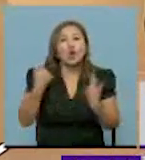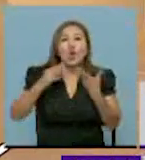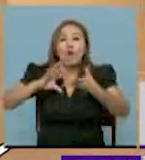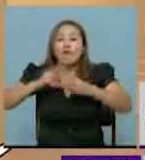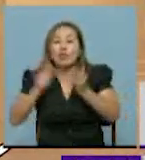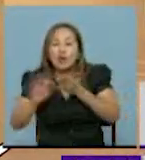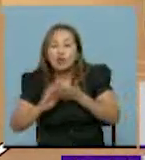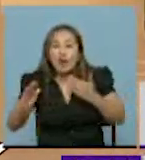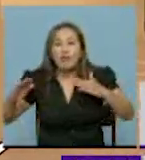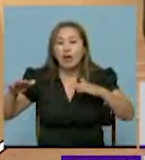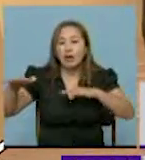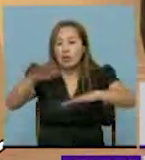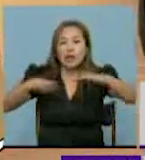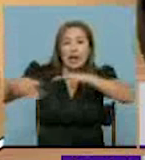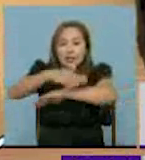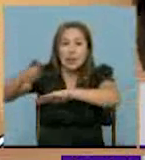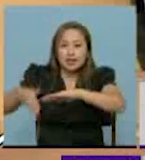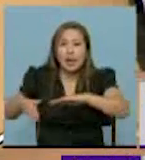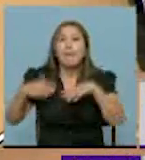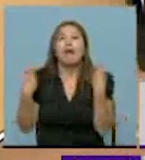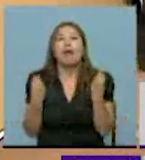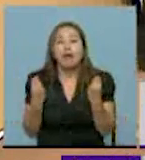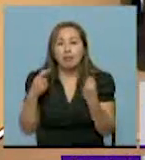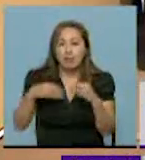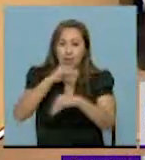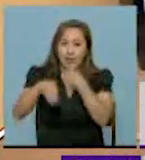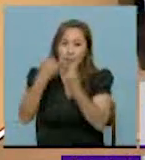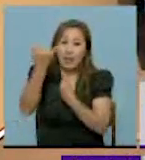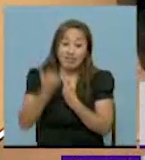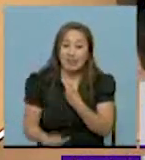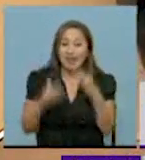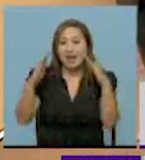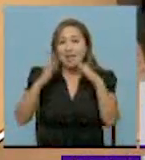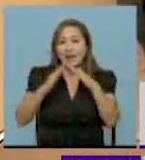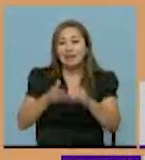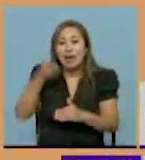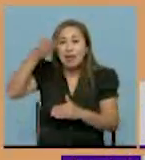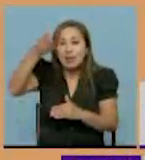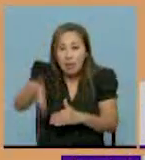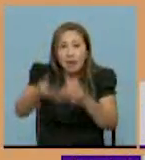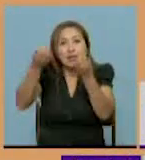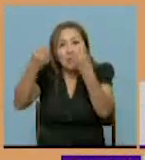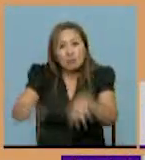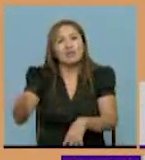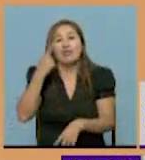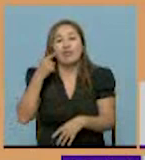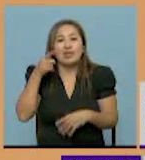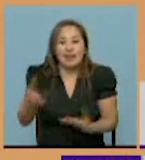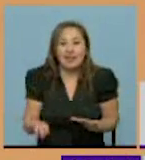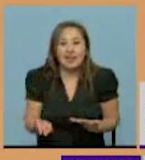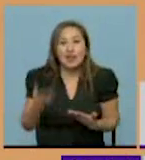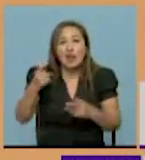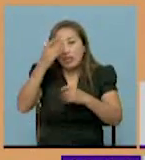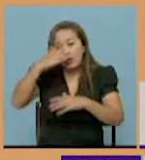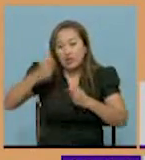digamos, de urbanización y orientados a que la familia pueda contar ya con un lote para ir y conectarse al servicio ya directamente. O sea, ya cuando se le